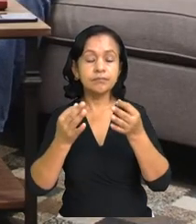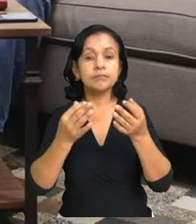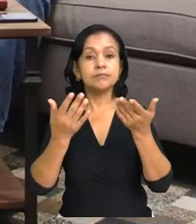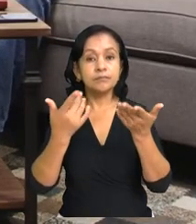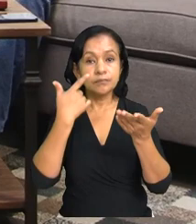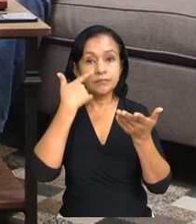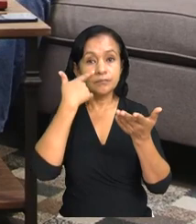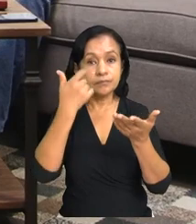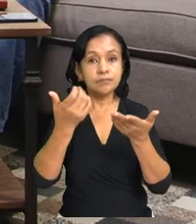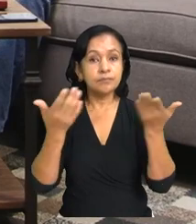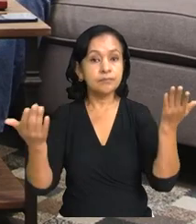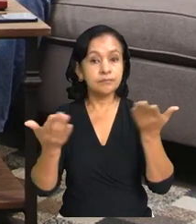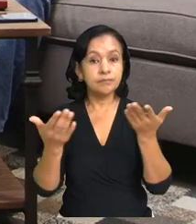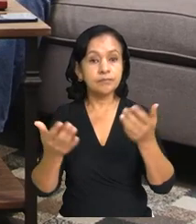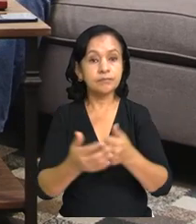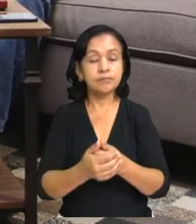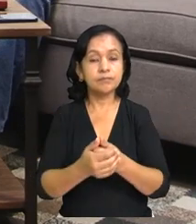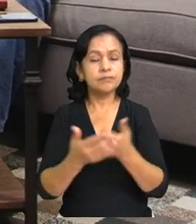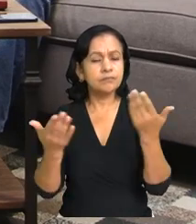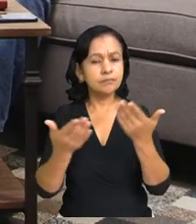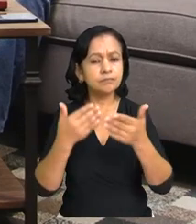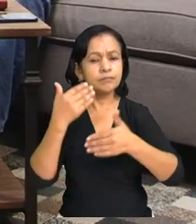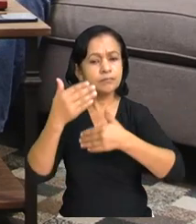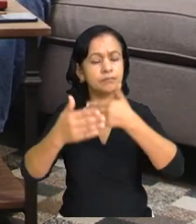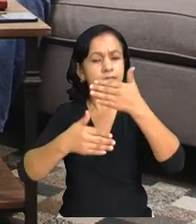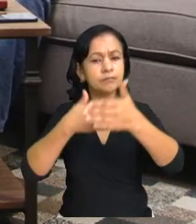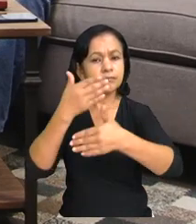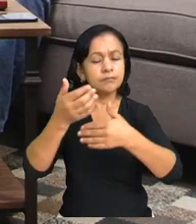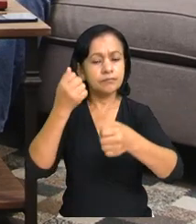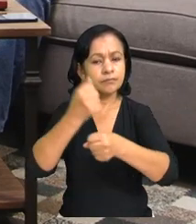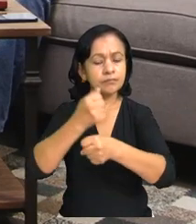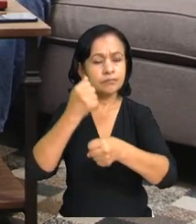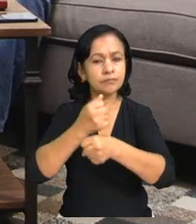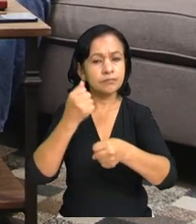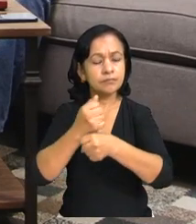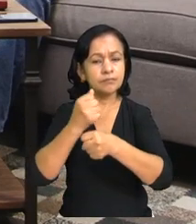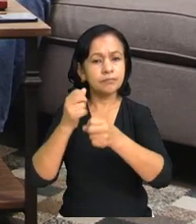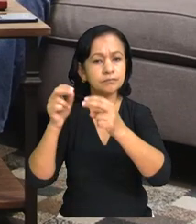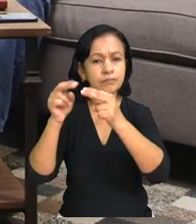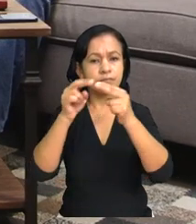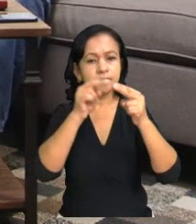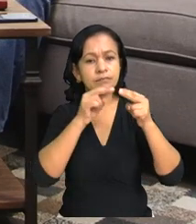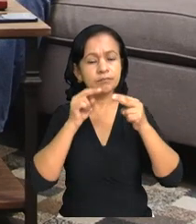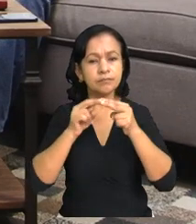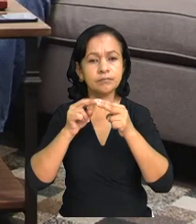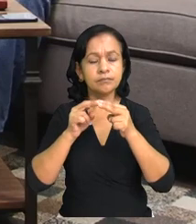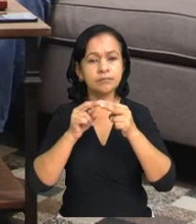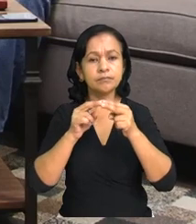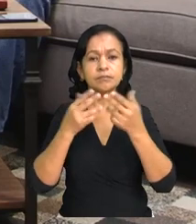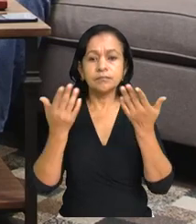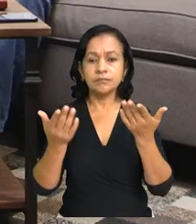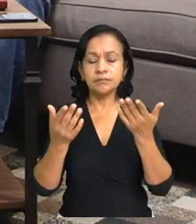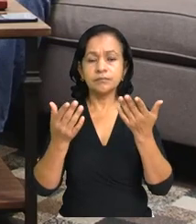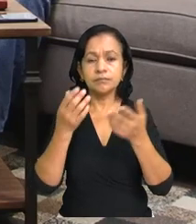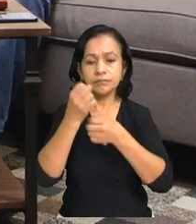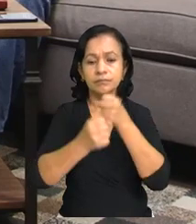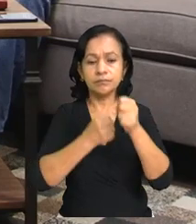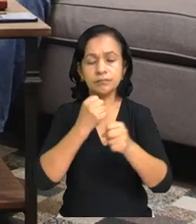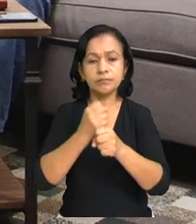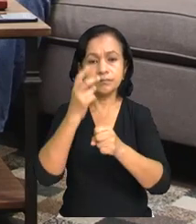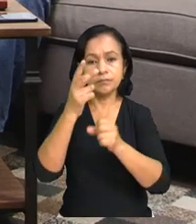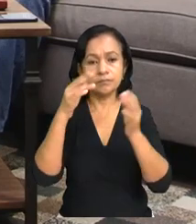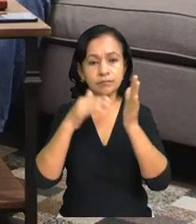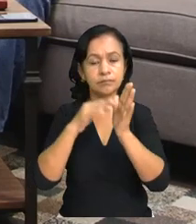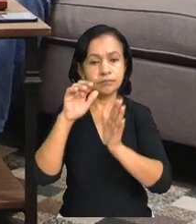conocer ¿cómo se viene trabajando de forma articulada, sistemática además, desde el año 2007 en